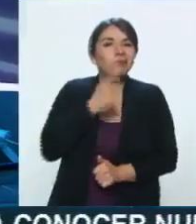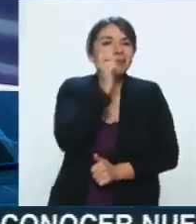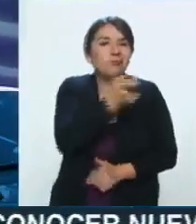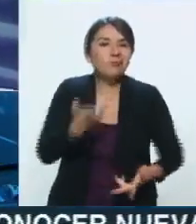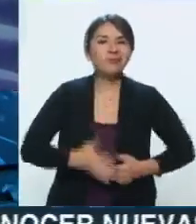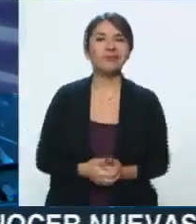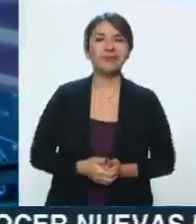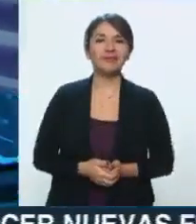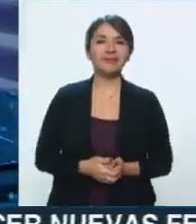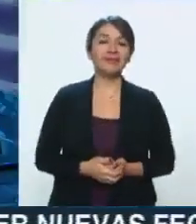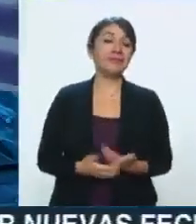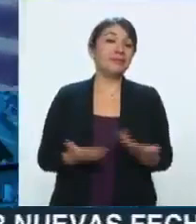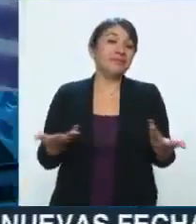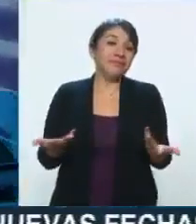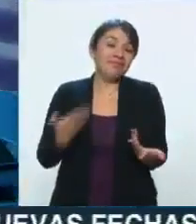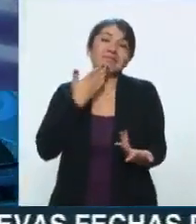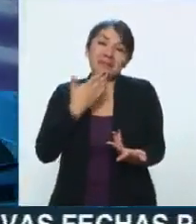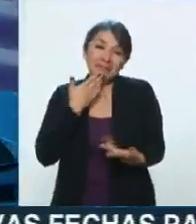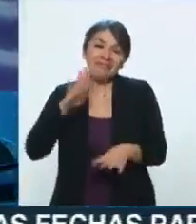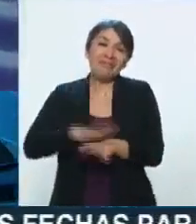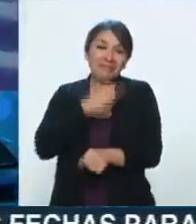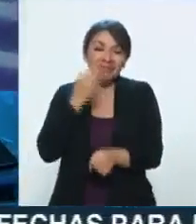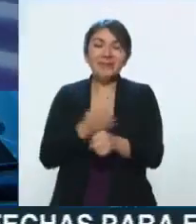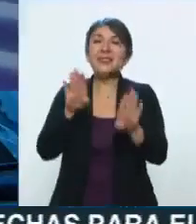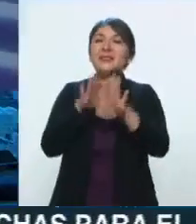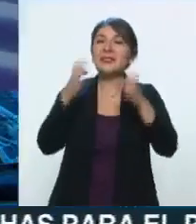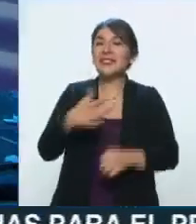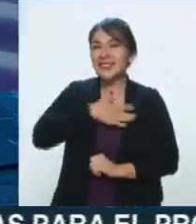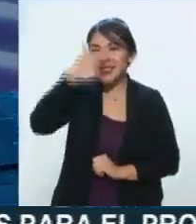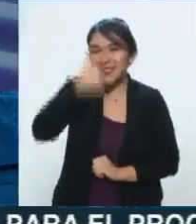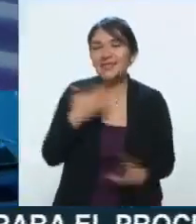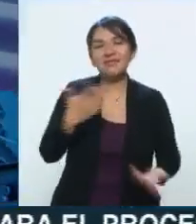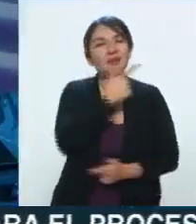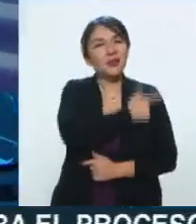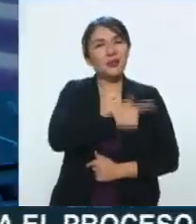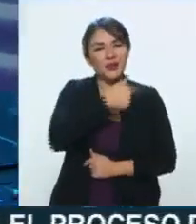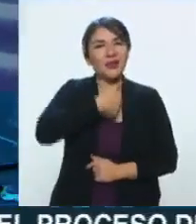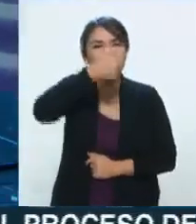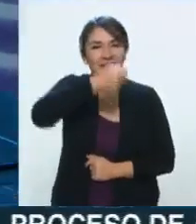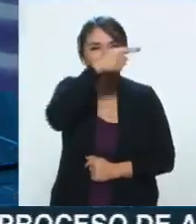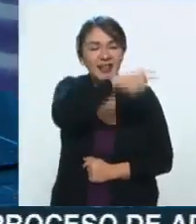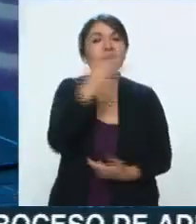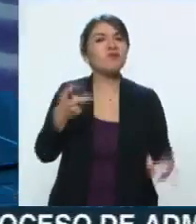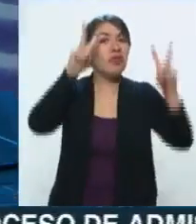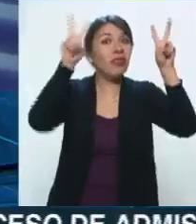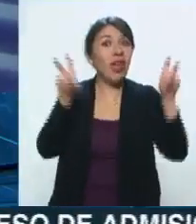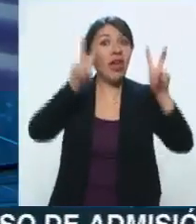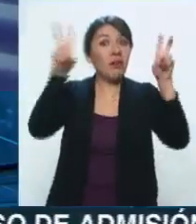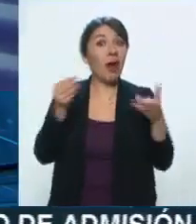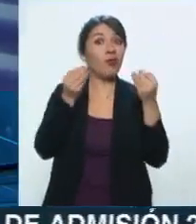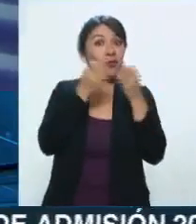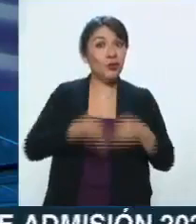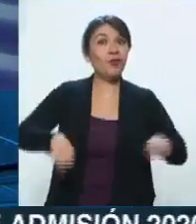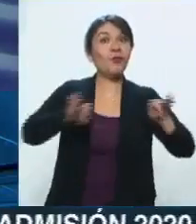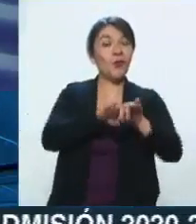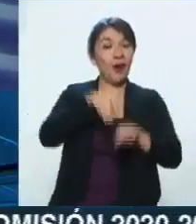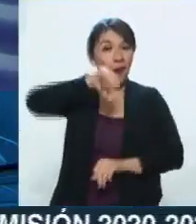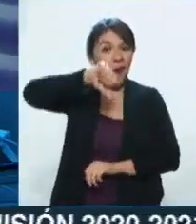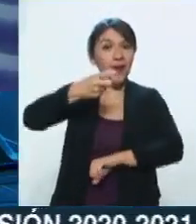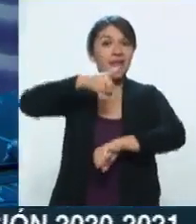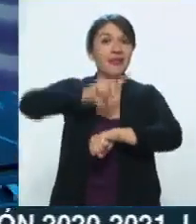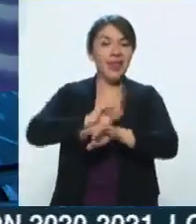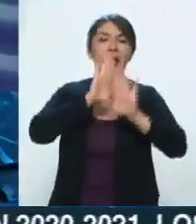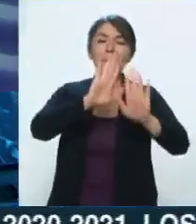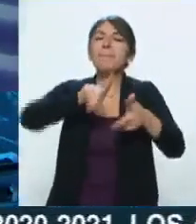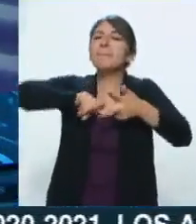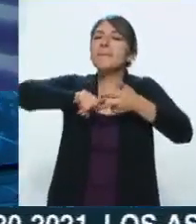Uy, ahí lo llevamos. ¿Cómo estás, Juan? Buenas noches. Pues con mucho gusto de saludarte en varios temas, Marta Zamarripa. El día de